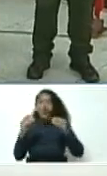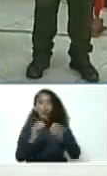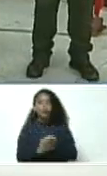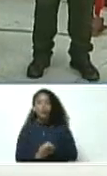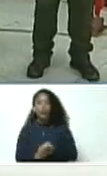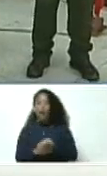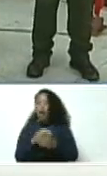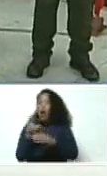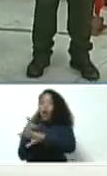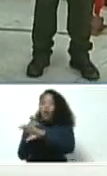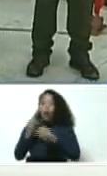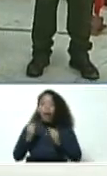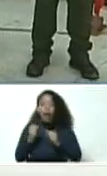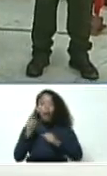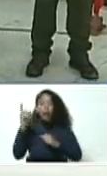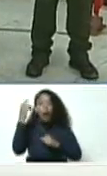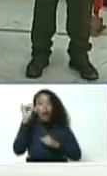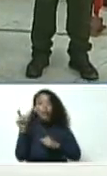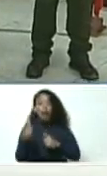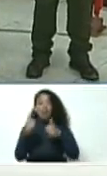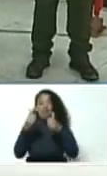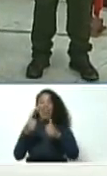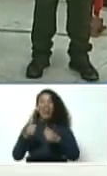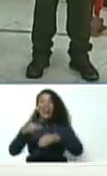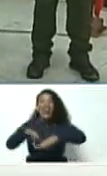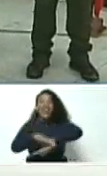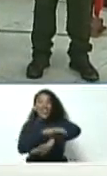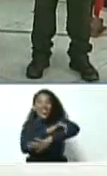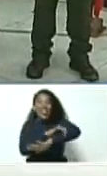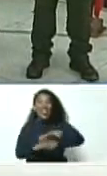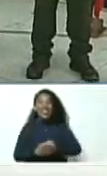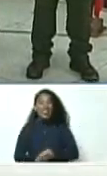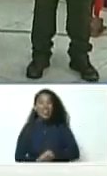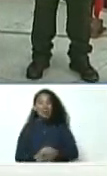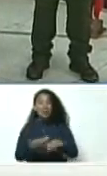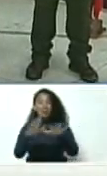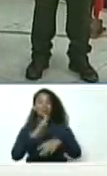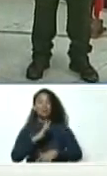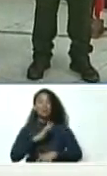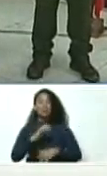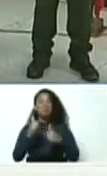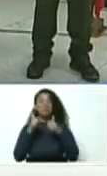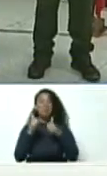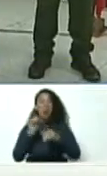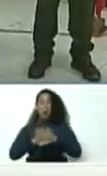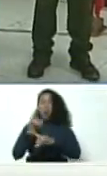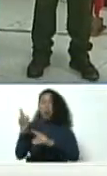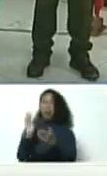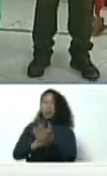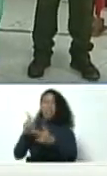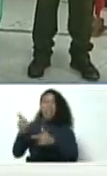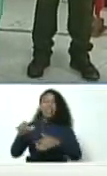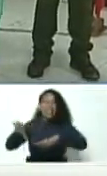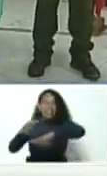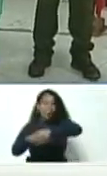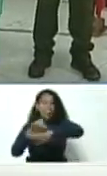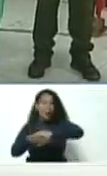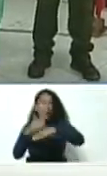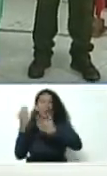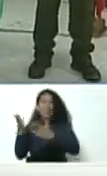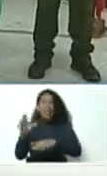Jason, te quedan bien esas botas, ¿vale? Te lucen. ¿Por qué te pusiste esas botas? Cuéntame.